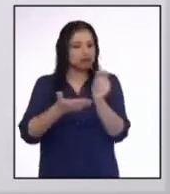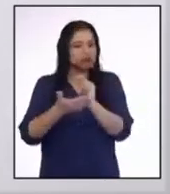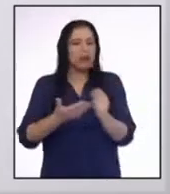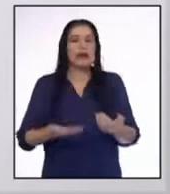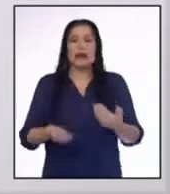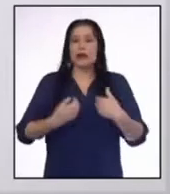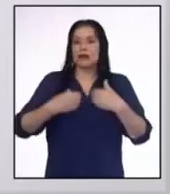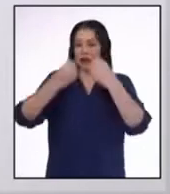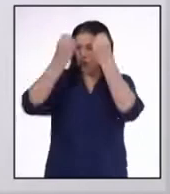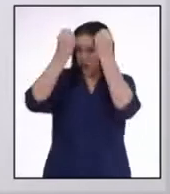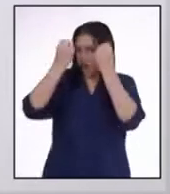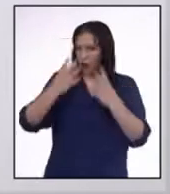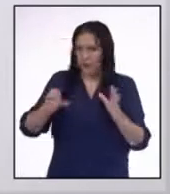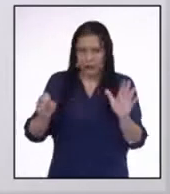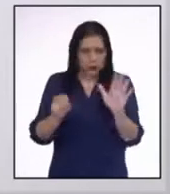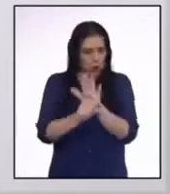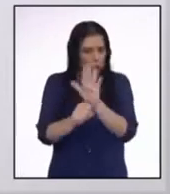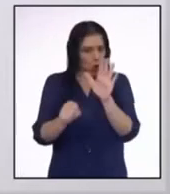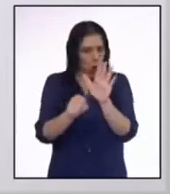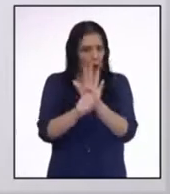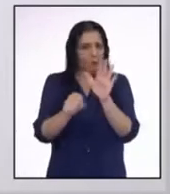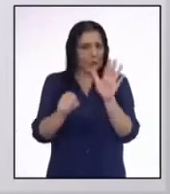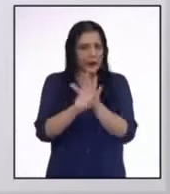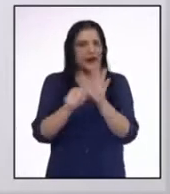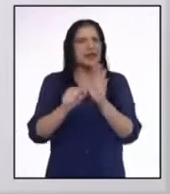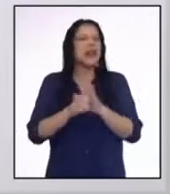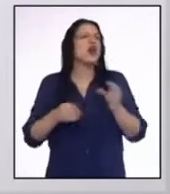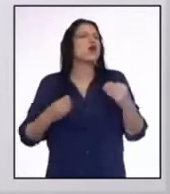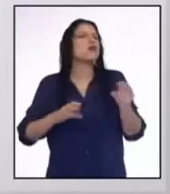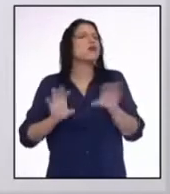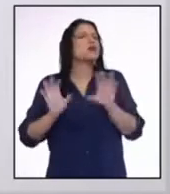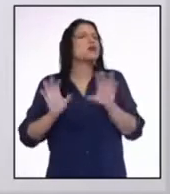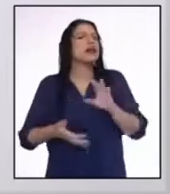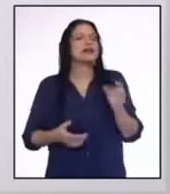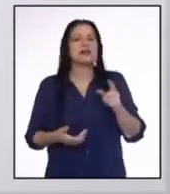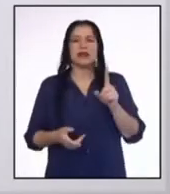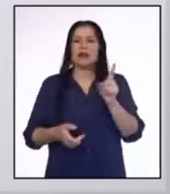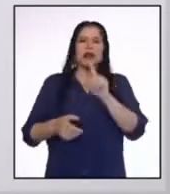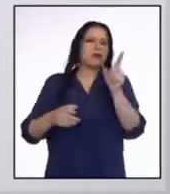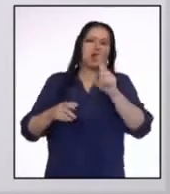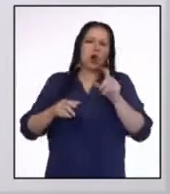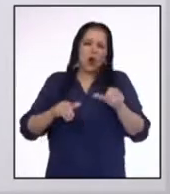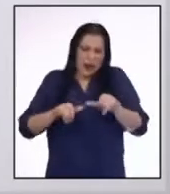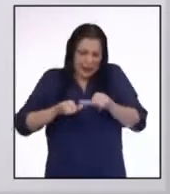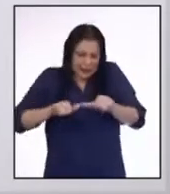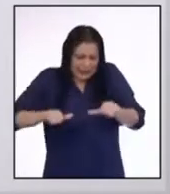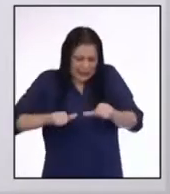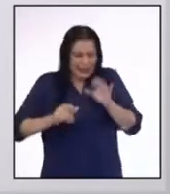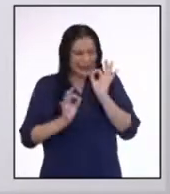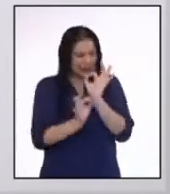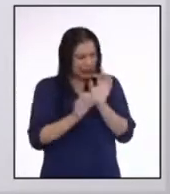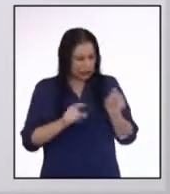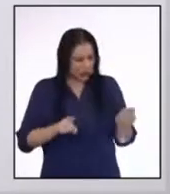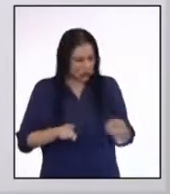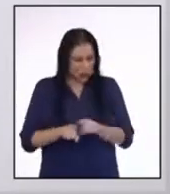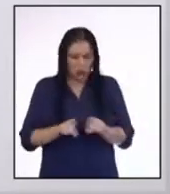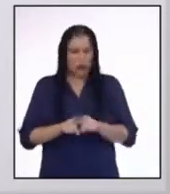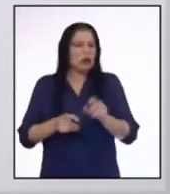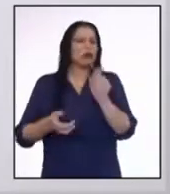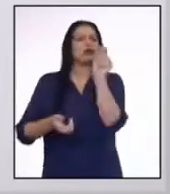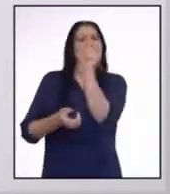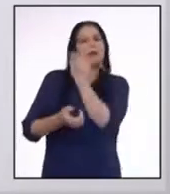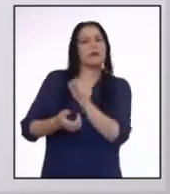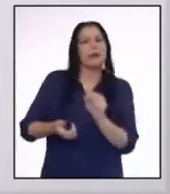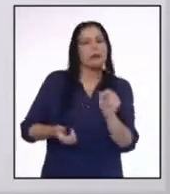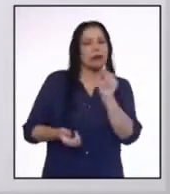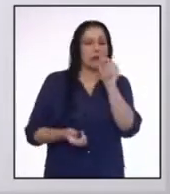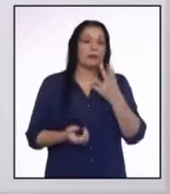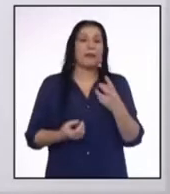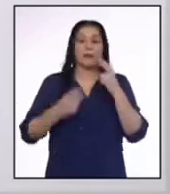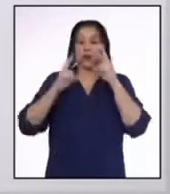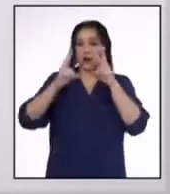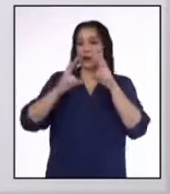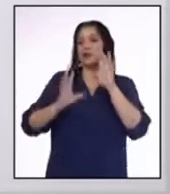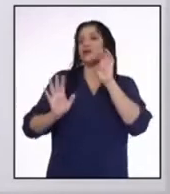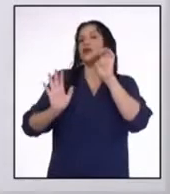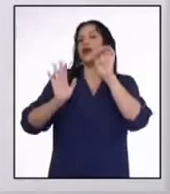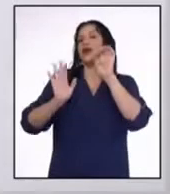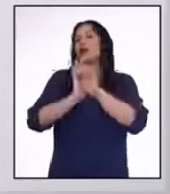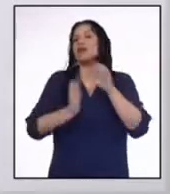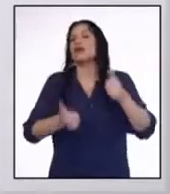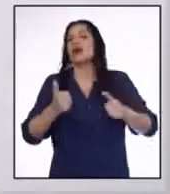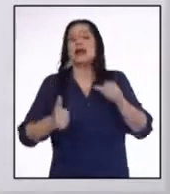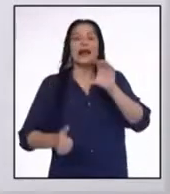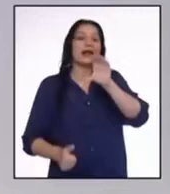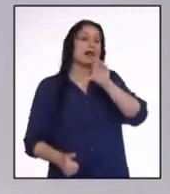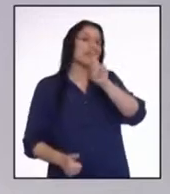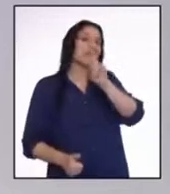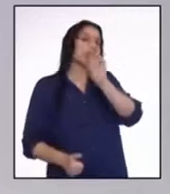contiene información completa y es trazado sin las medidas exactas del objeto. Lo que vimos hace un momento es un ejemplo